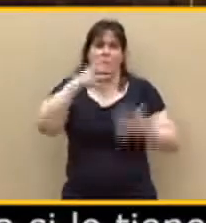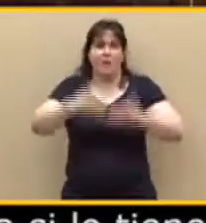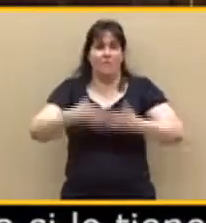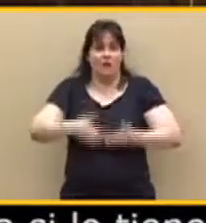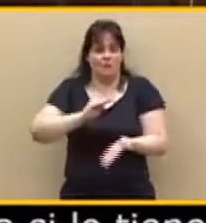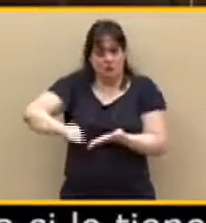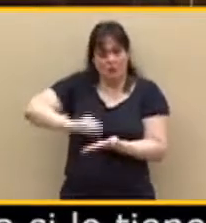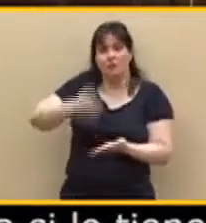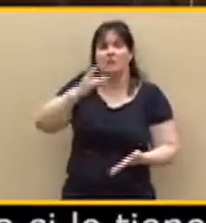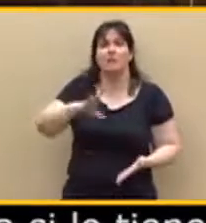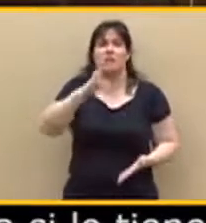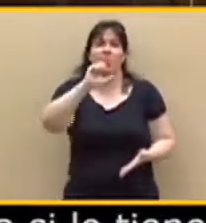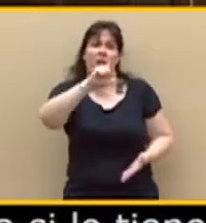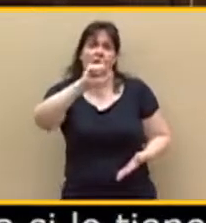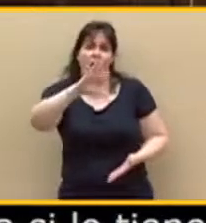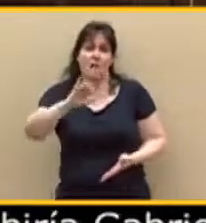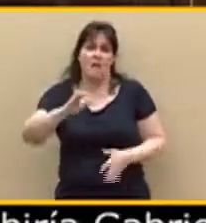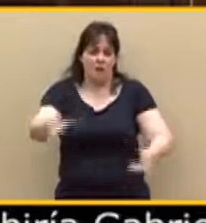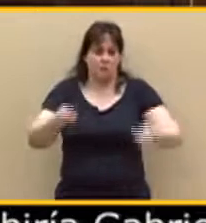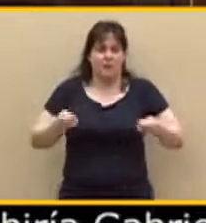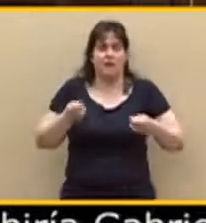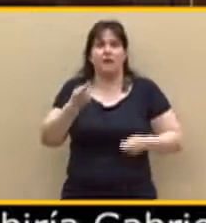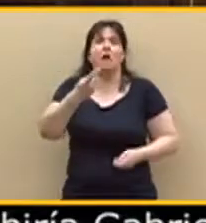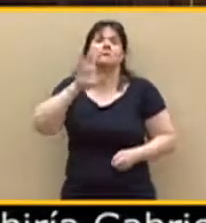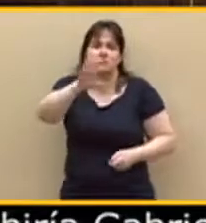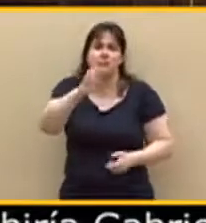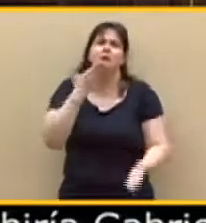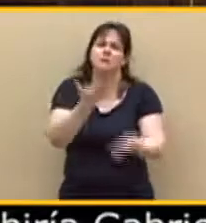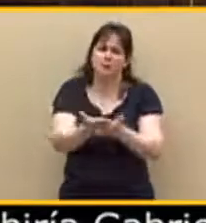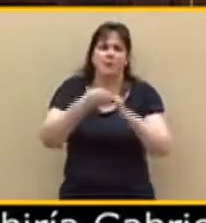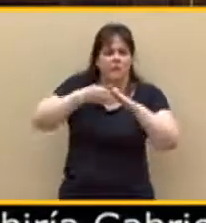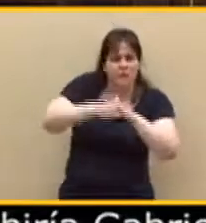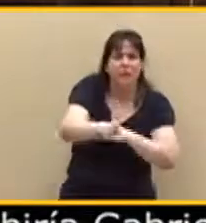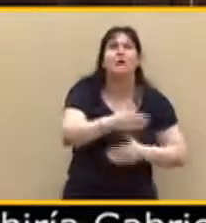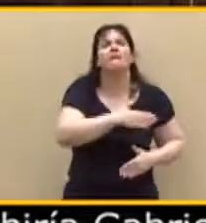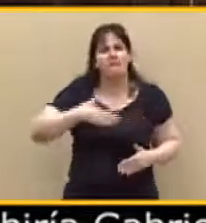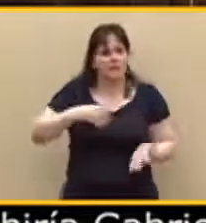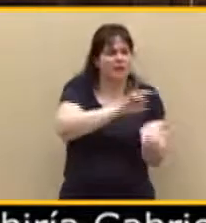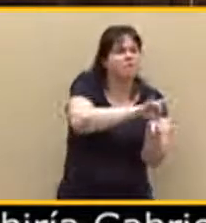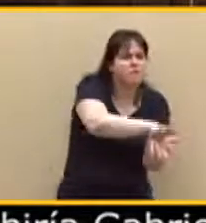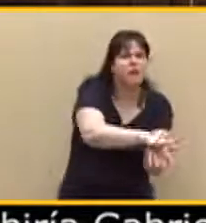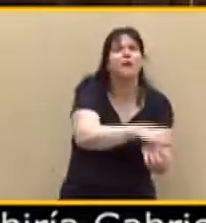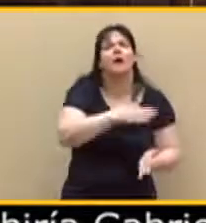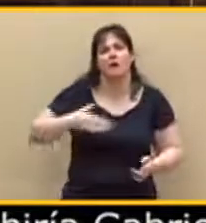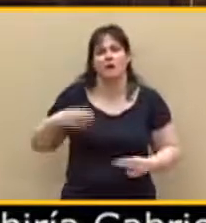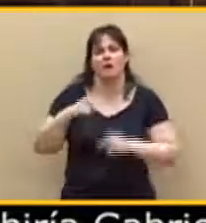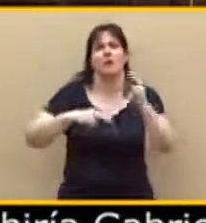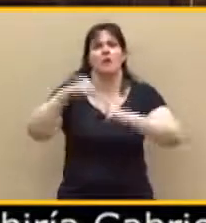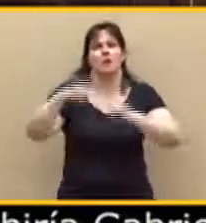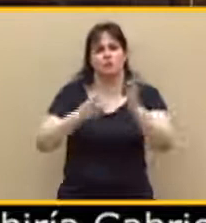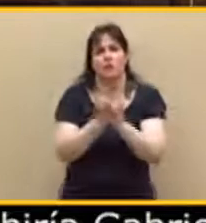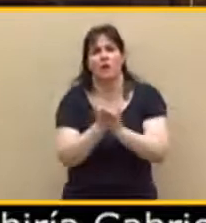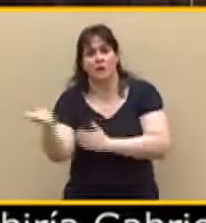Celaya, que toma las riendas de este país, que pide paso, que quiere echarlos y quiere construir la alternativa,